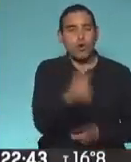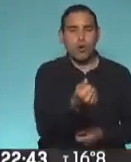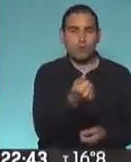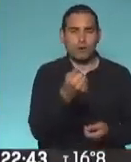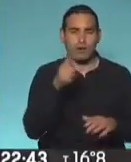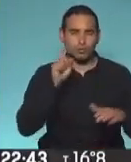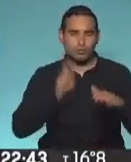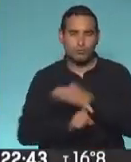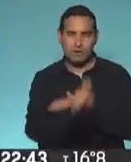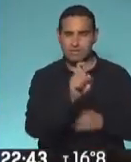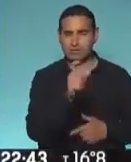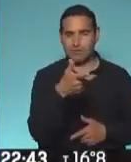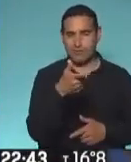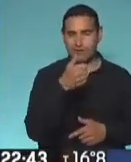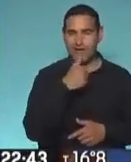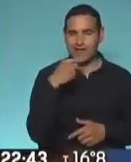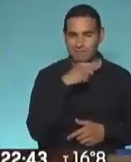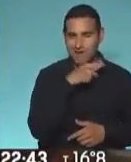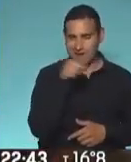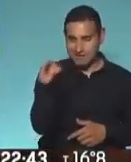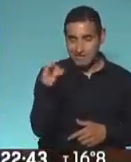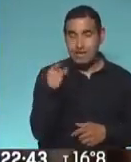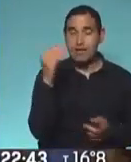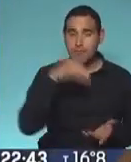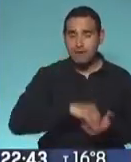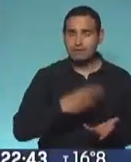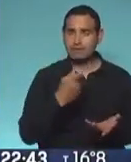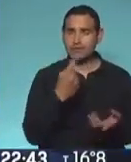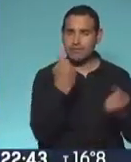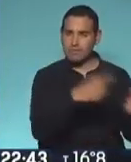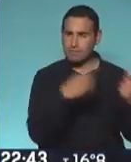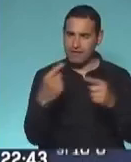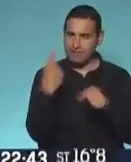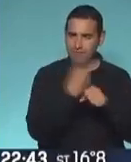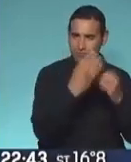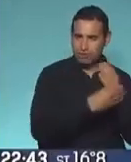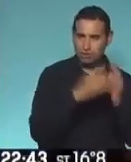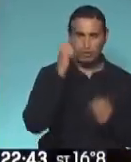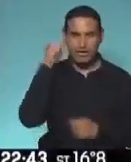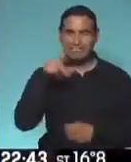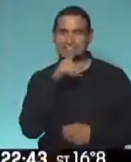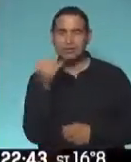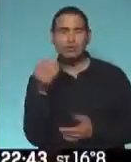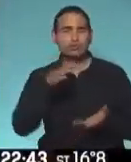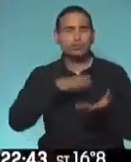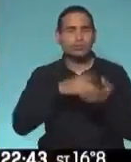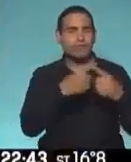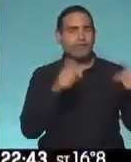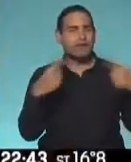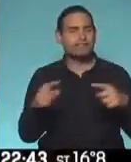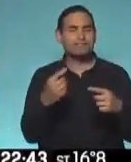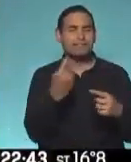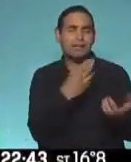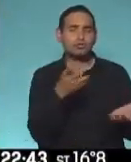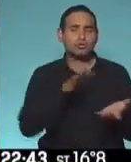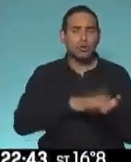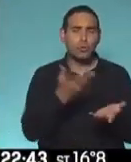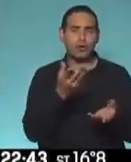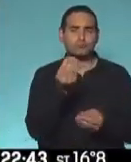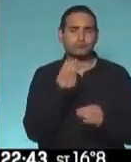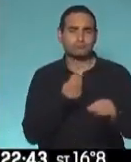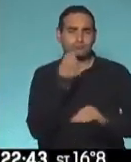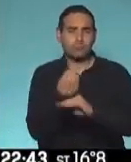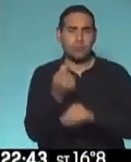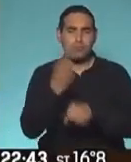submarinos alemanes. Una de las diferencias entre Gantz y Netanyahu se relaciona con el orden en que se alternarían en el cargo de